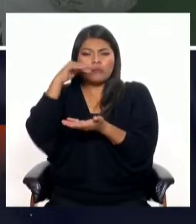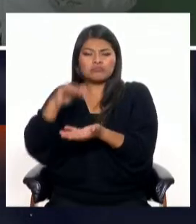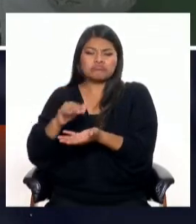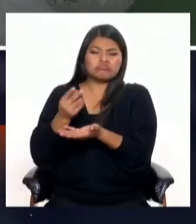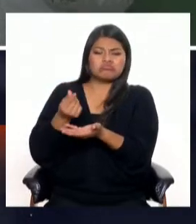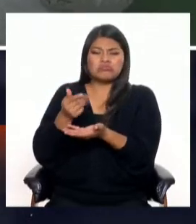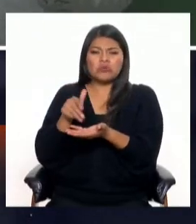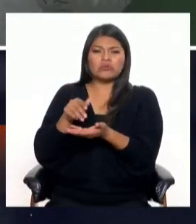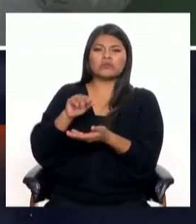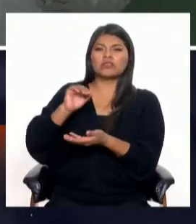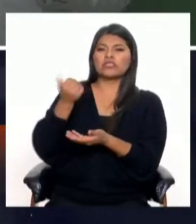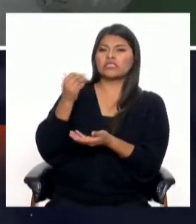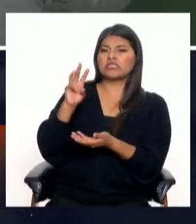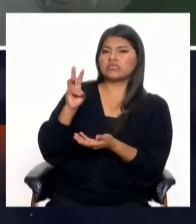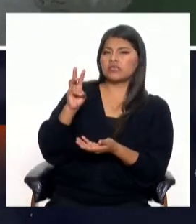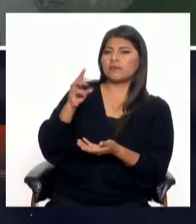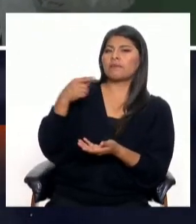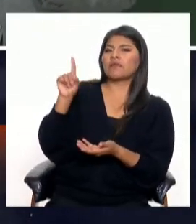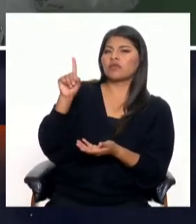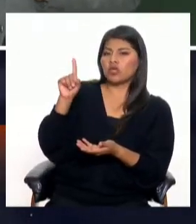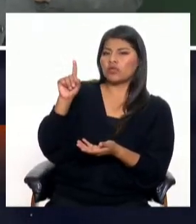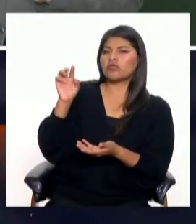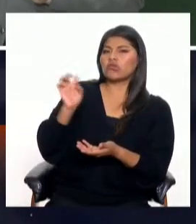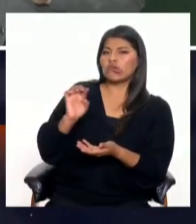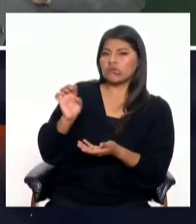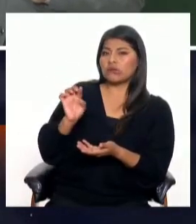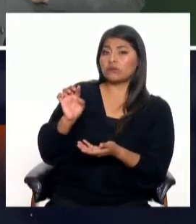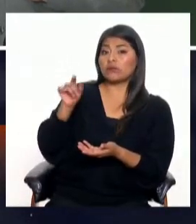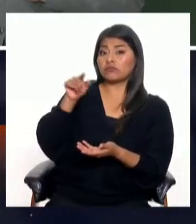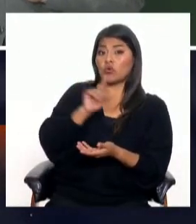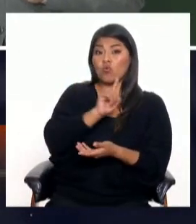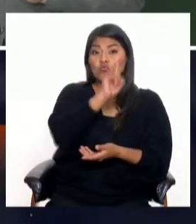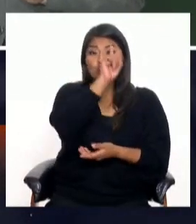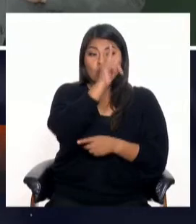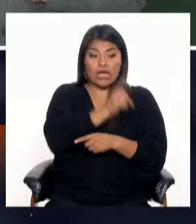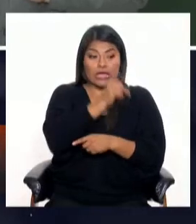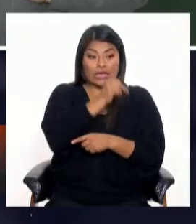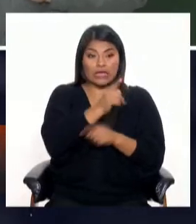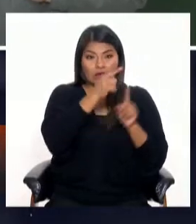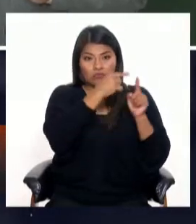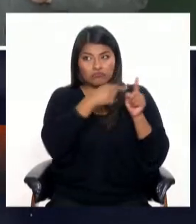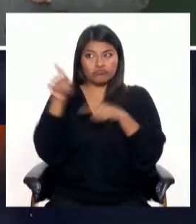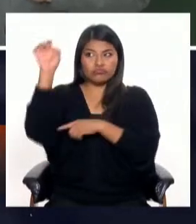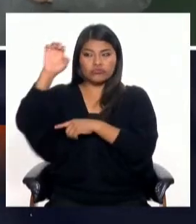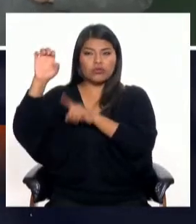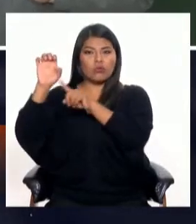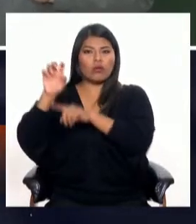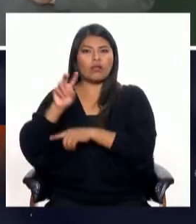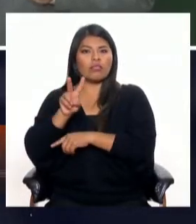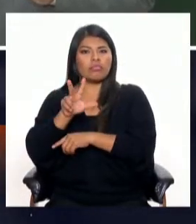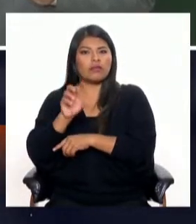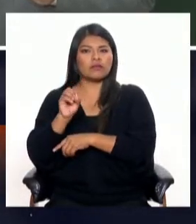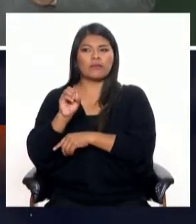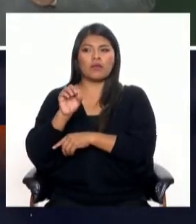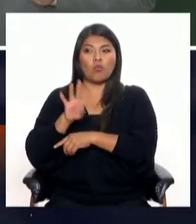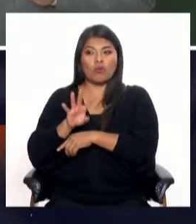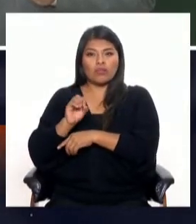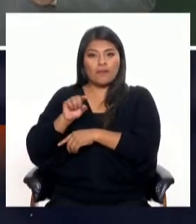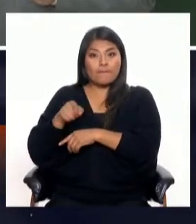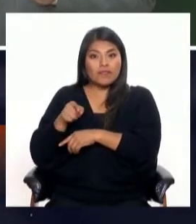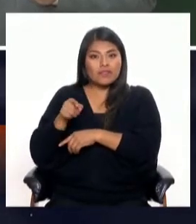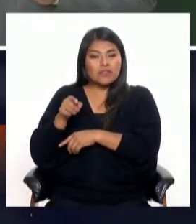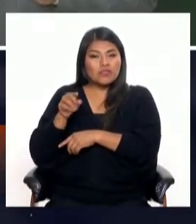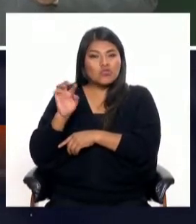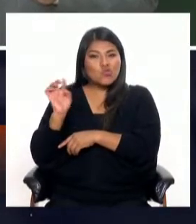resulta incluso poco, porque un kilo de clorhidrato de cocaína, según el destino en Europa, puede estar 30 mil, 40 mil dólares. Entonces,